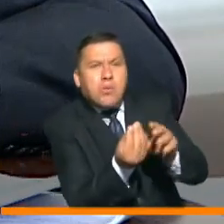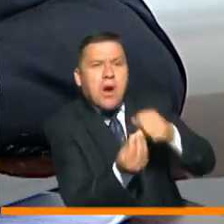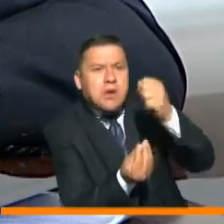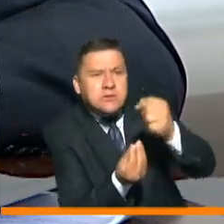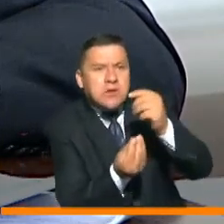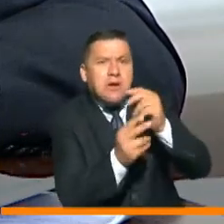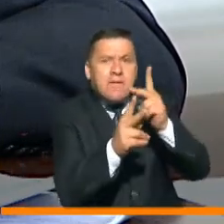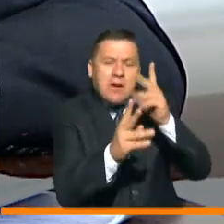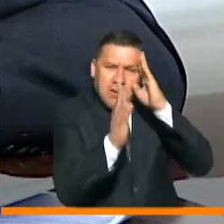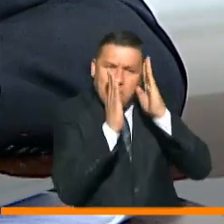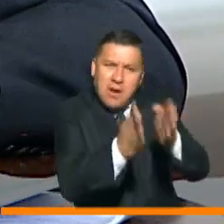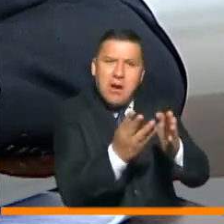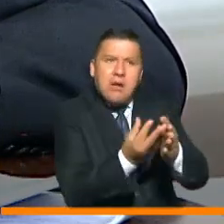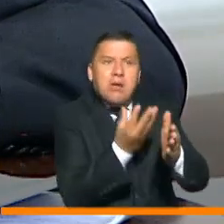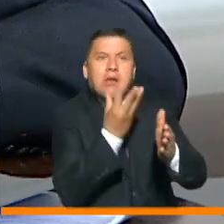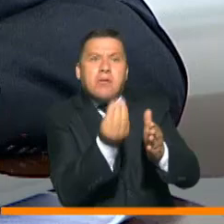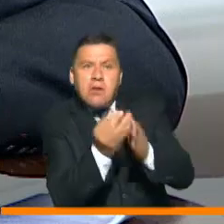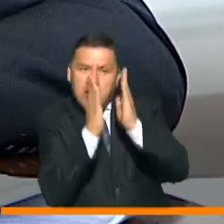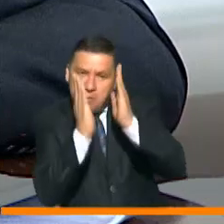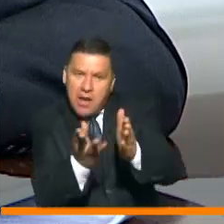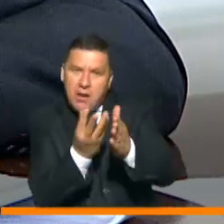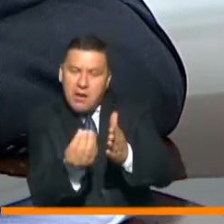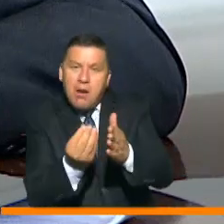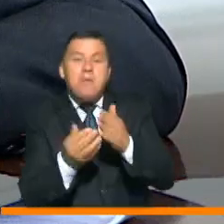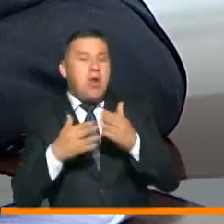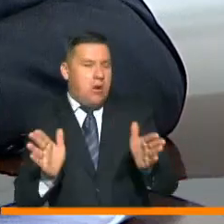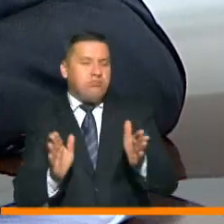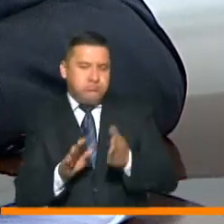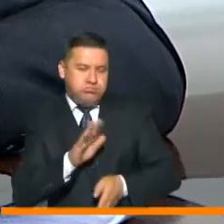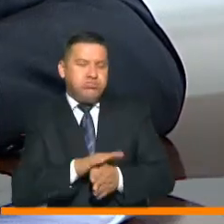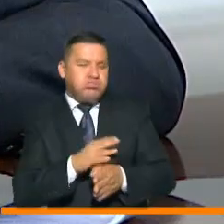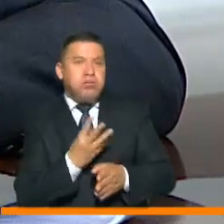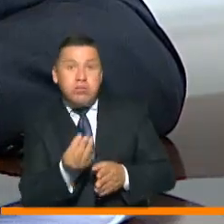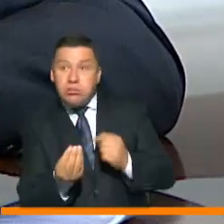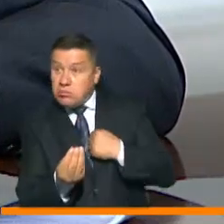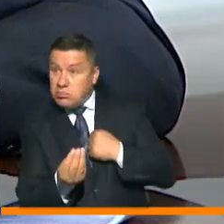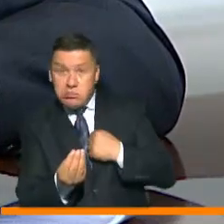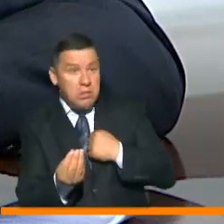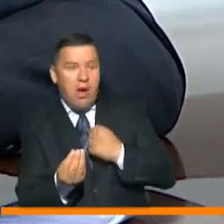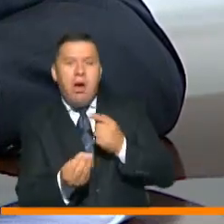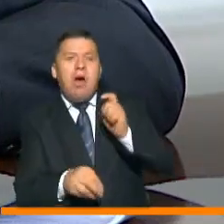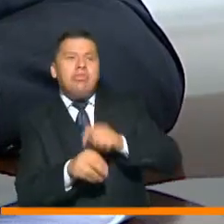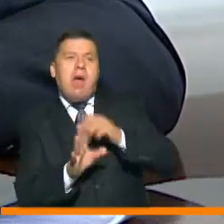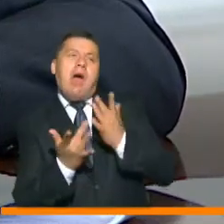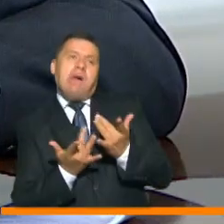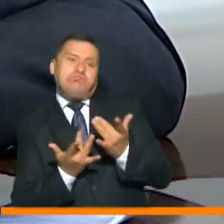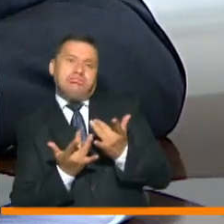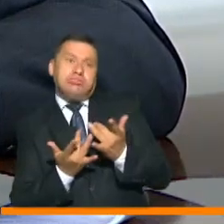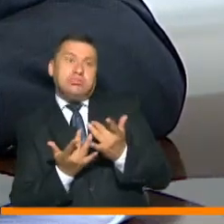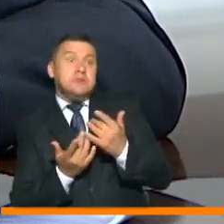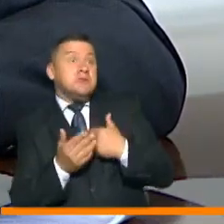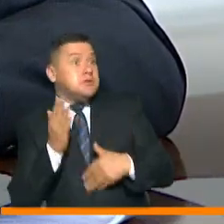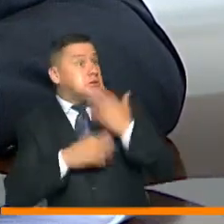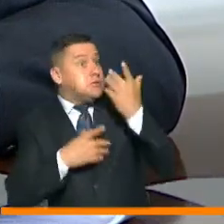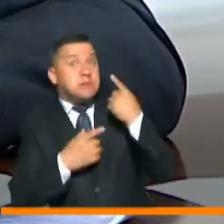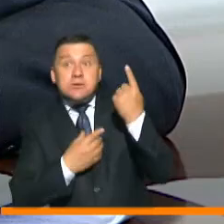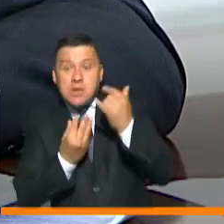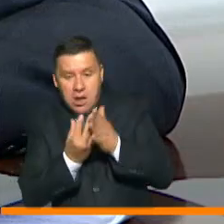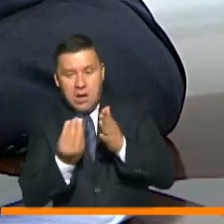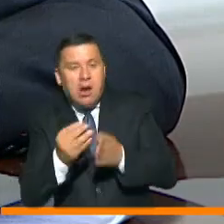Los grupos etarios continúan con vacunación abierta, de manera que se puede seguir a lo largo del tiempo continuando